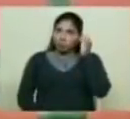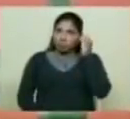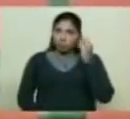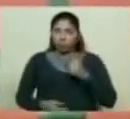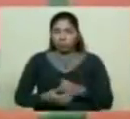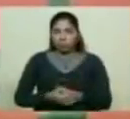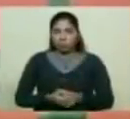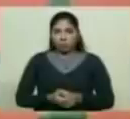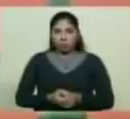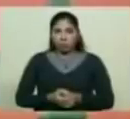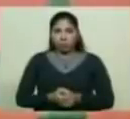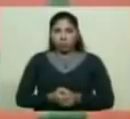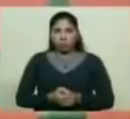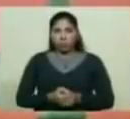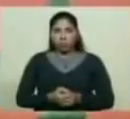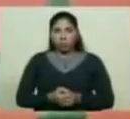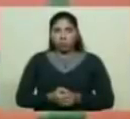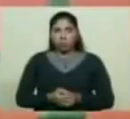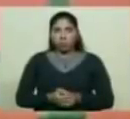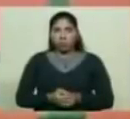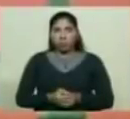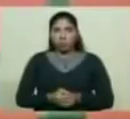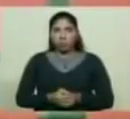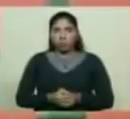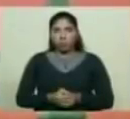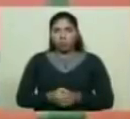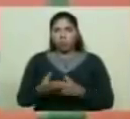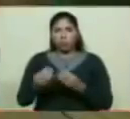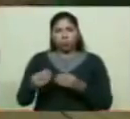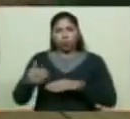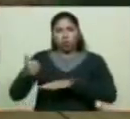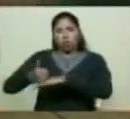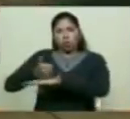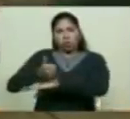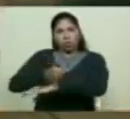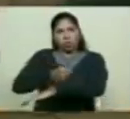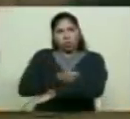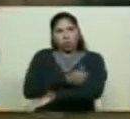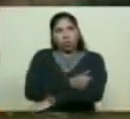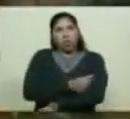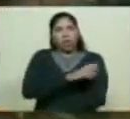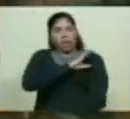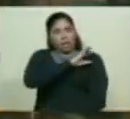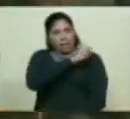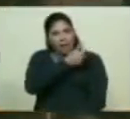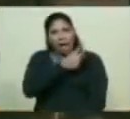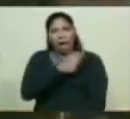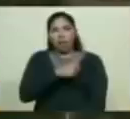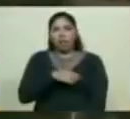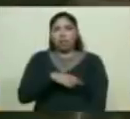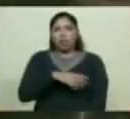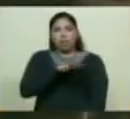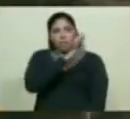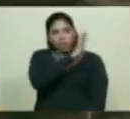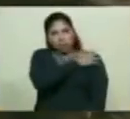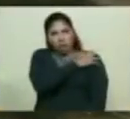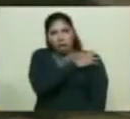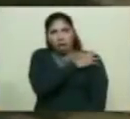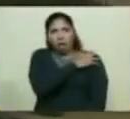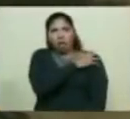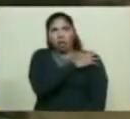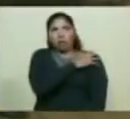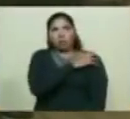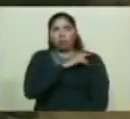pantoja jefe de la red y los generales oficiales del estado